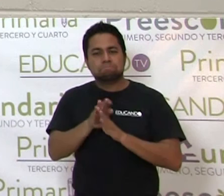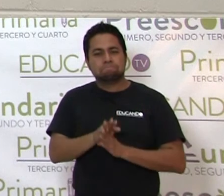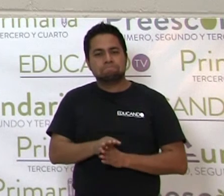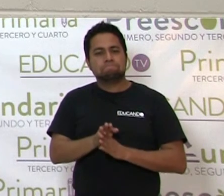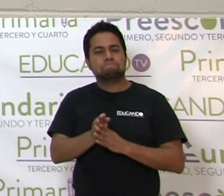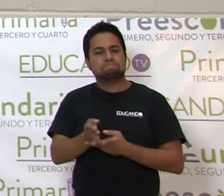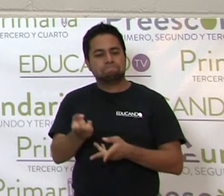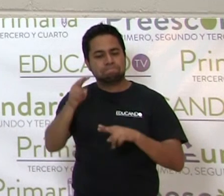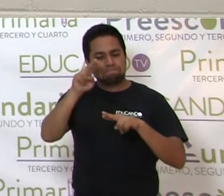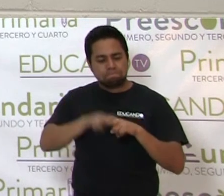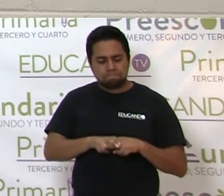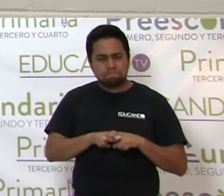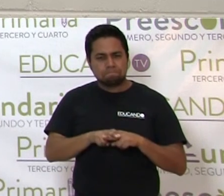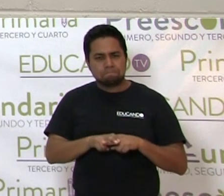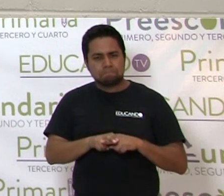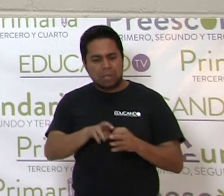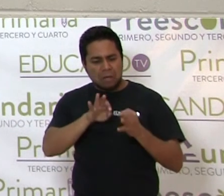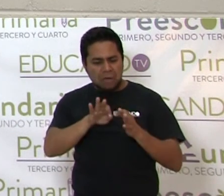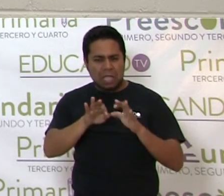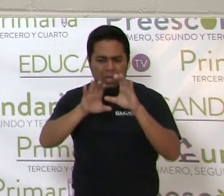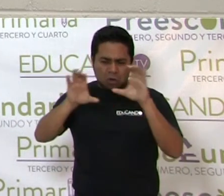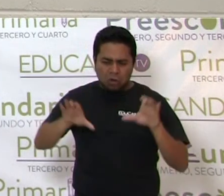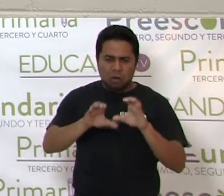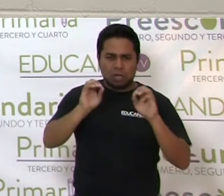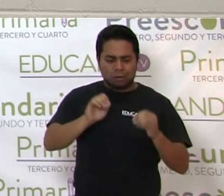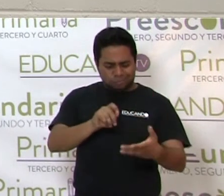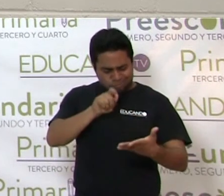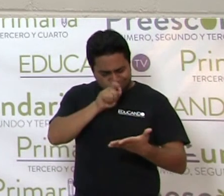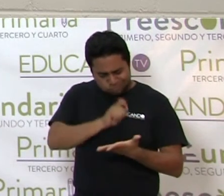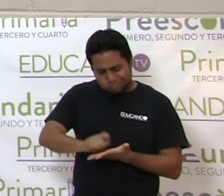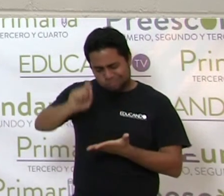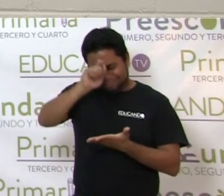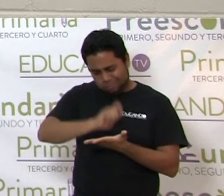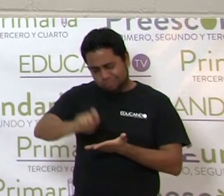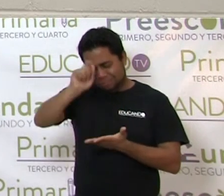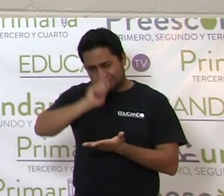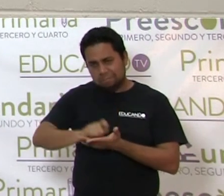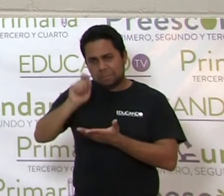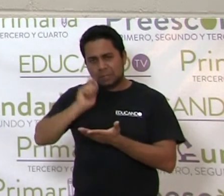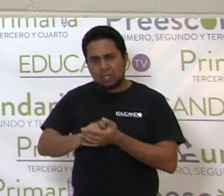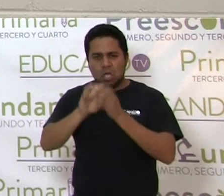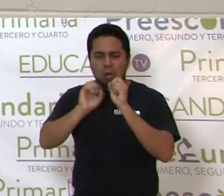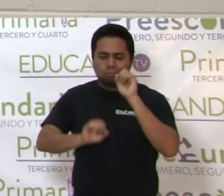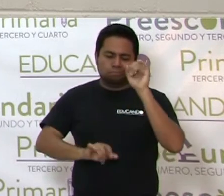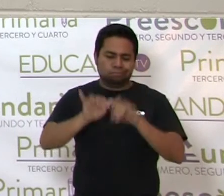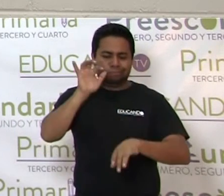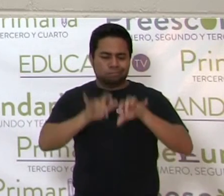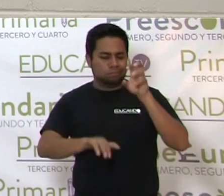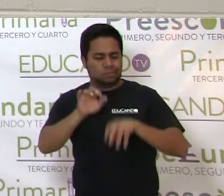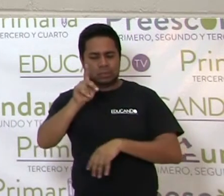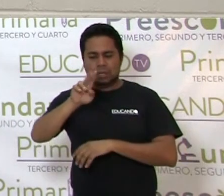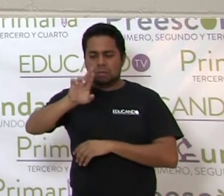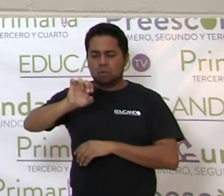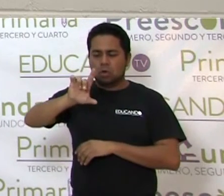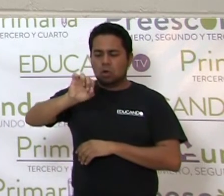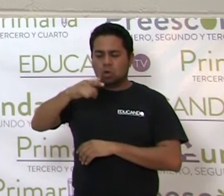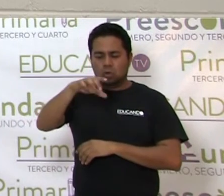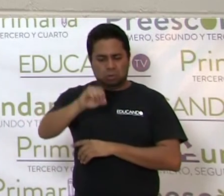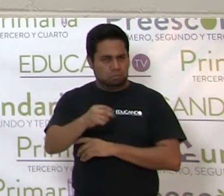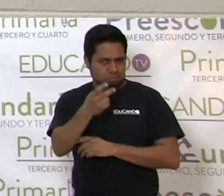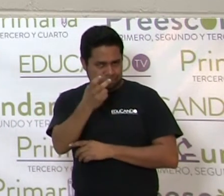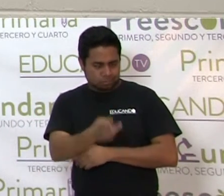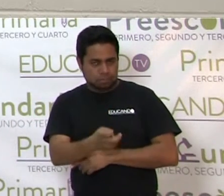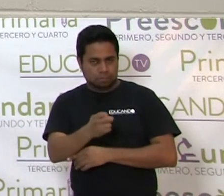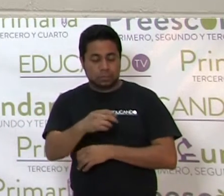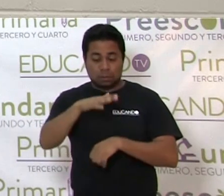frente a la computadora y empiecen a redactar su prólogo. Esa va a ser una parte. Y la otra